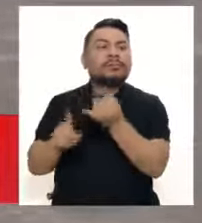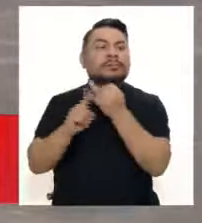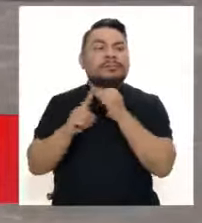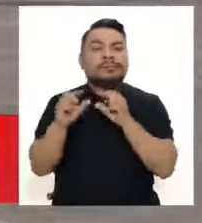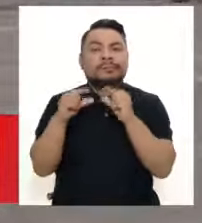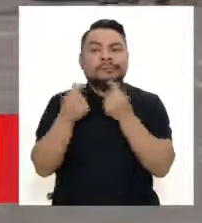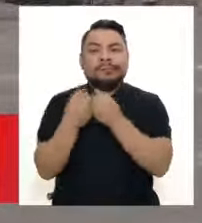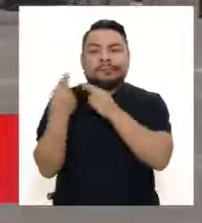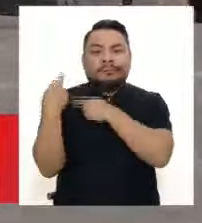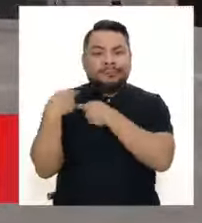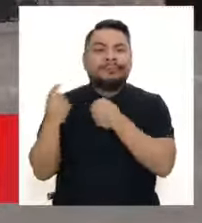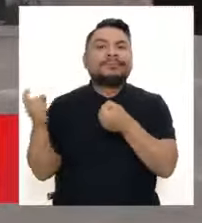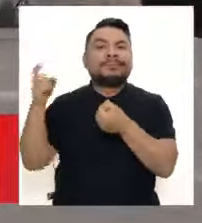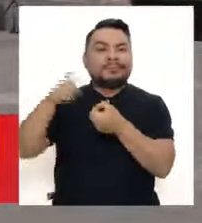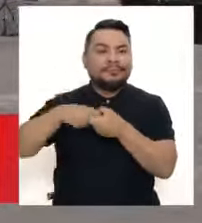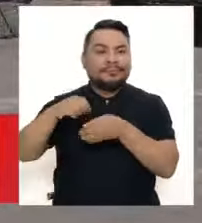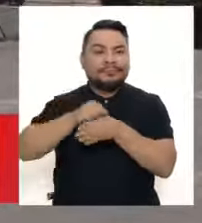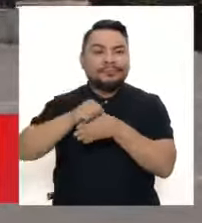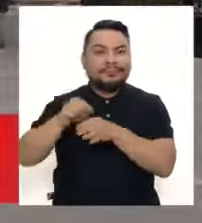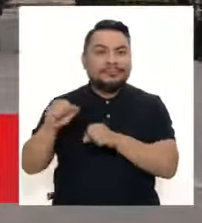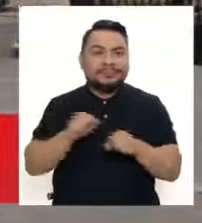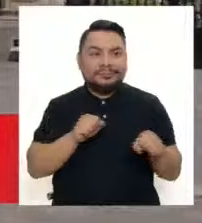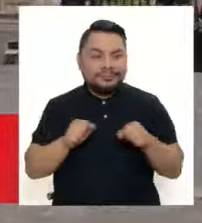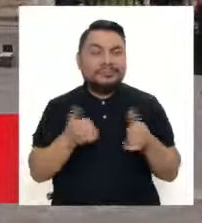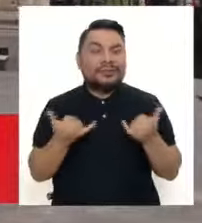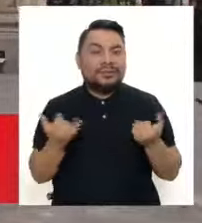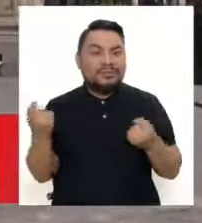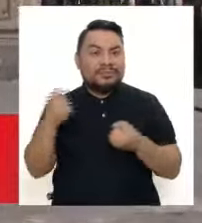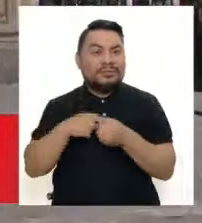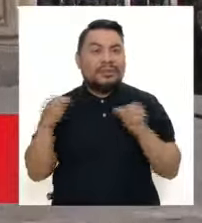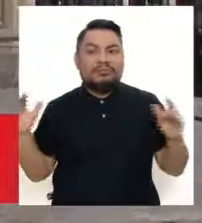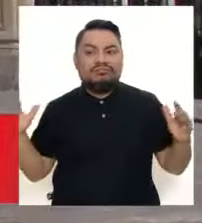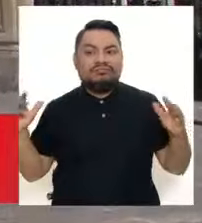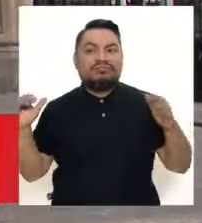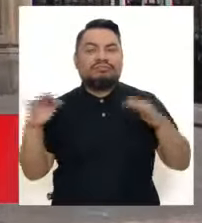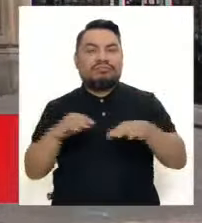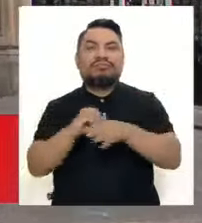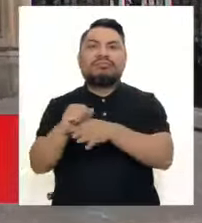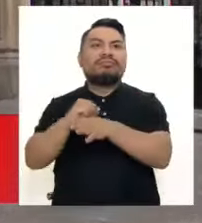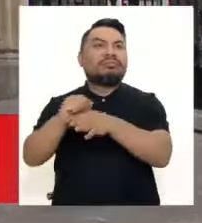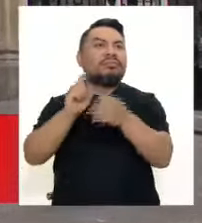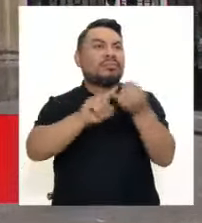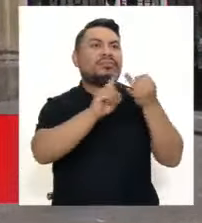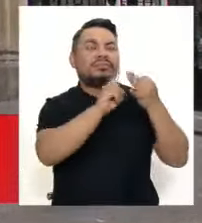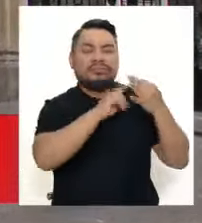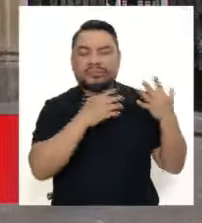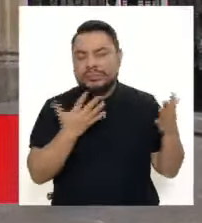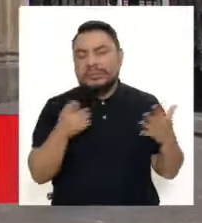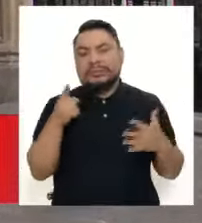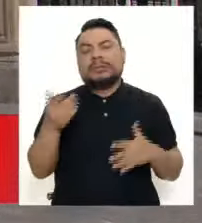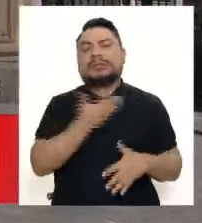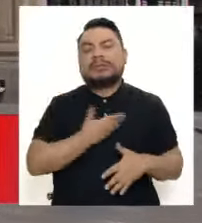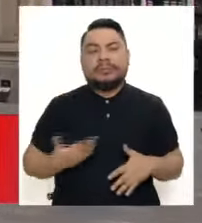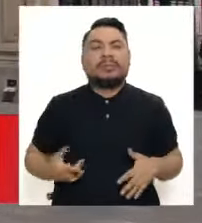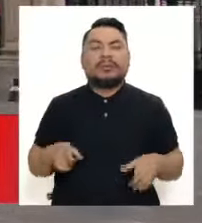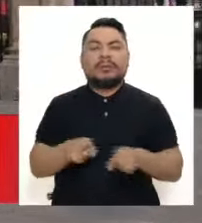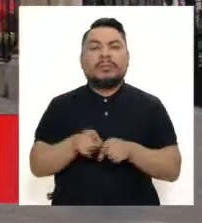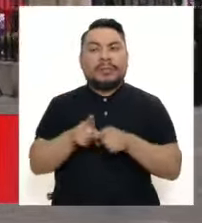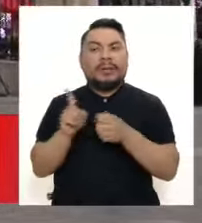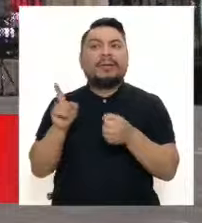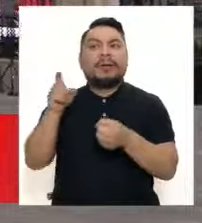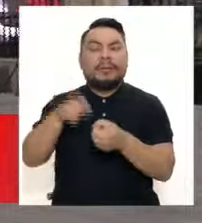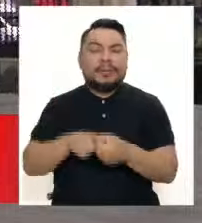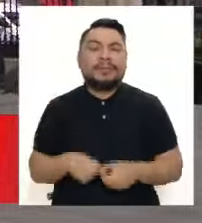entidades que van a participar de este simulacro que hemos entendido también va a ser parte la presidenta Dina boluarte